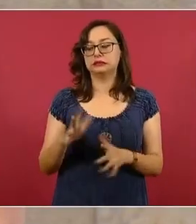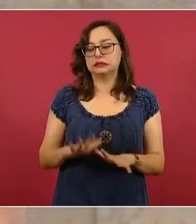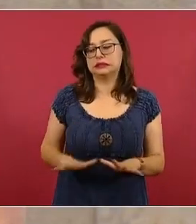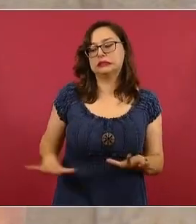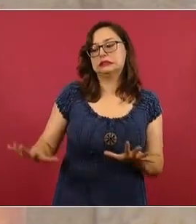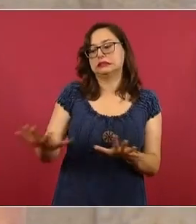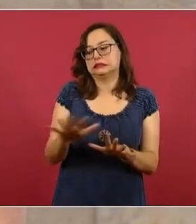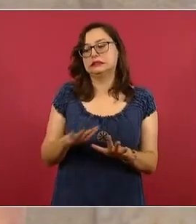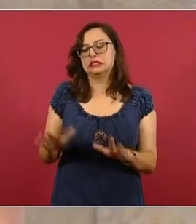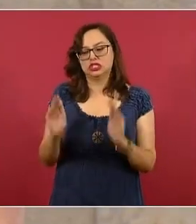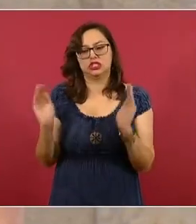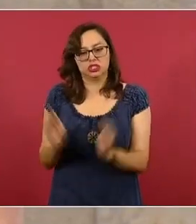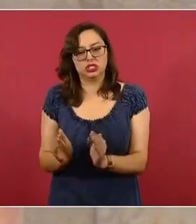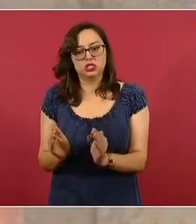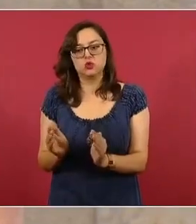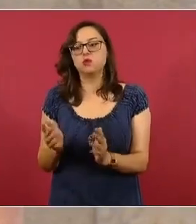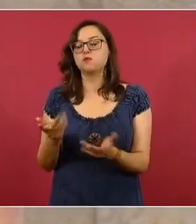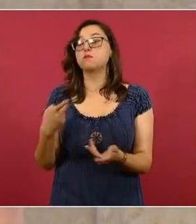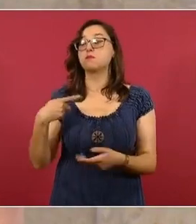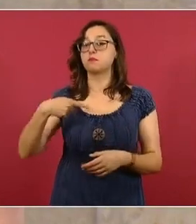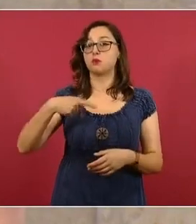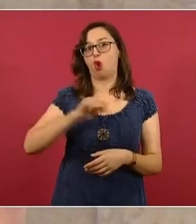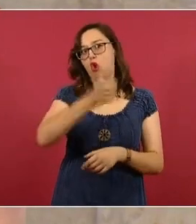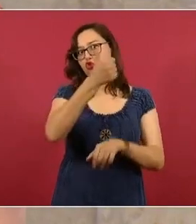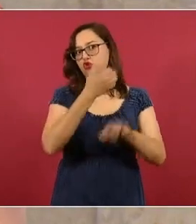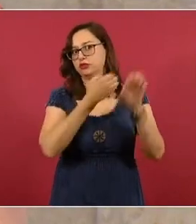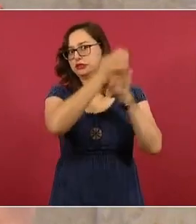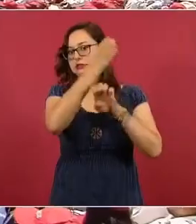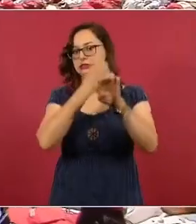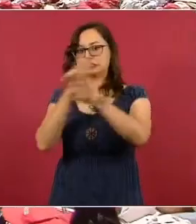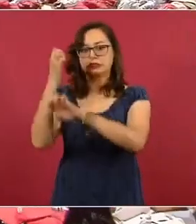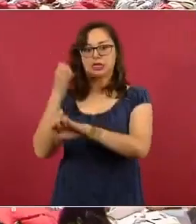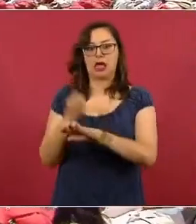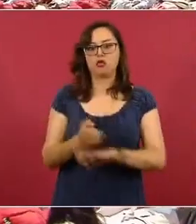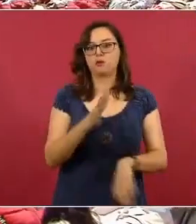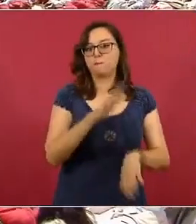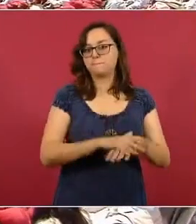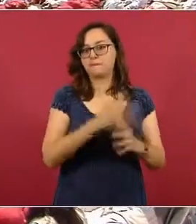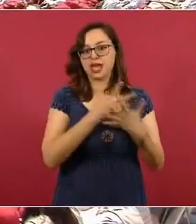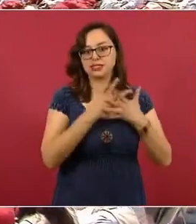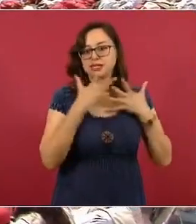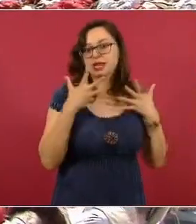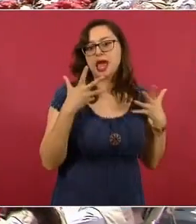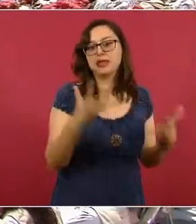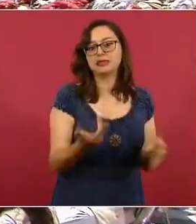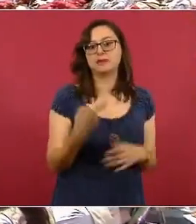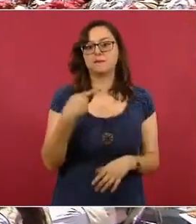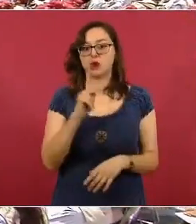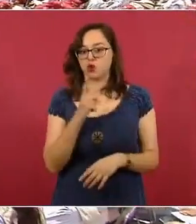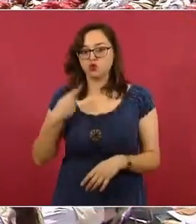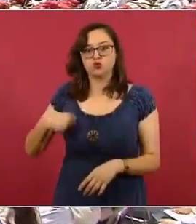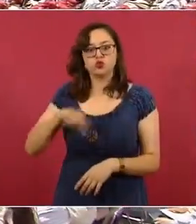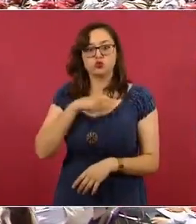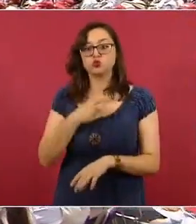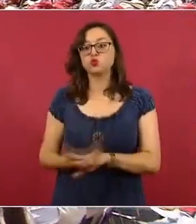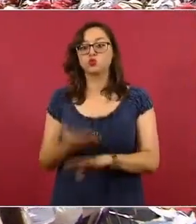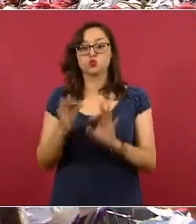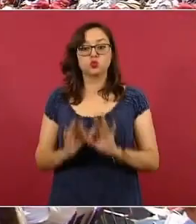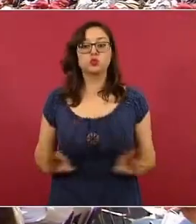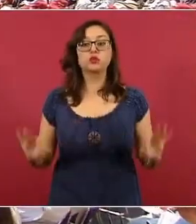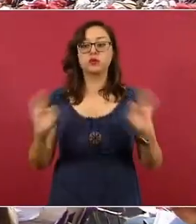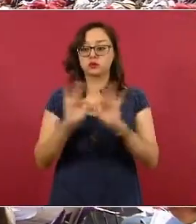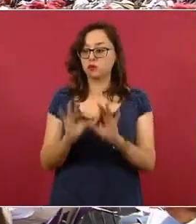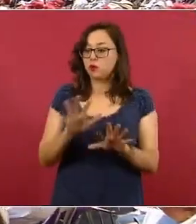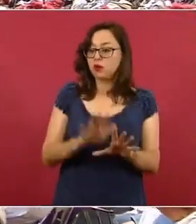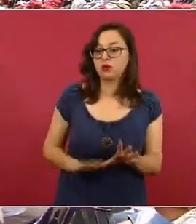del país, pero de gran importancia para la zona metropolitana del Valle de México. En el 2018 se apoyaba con